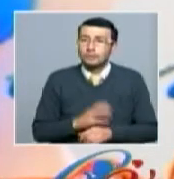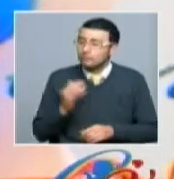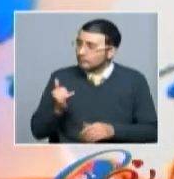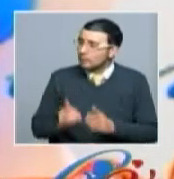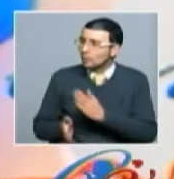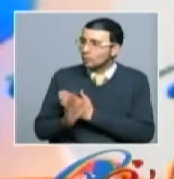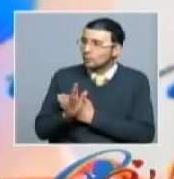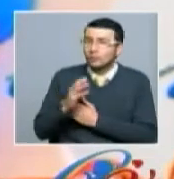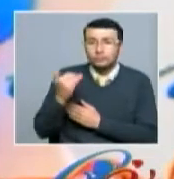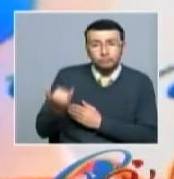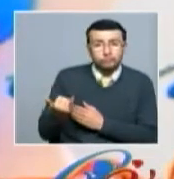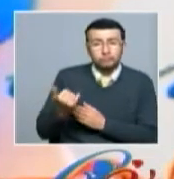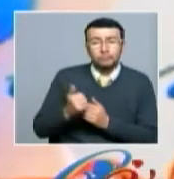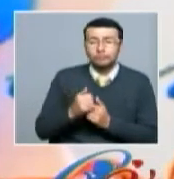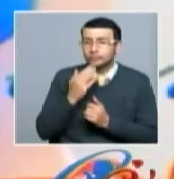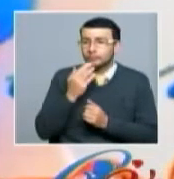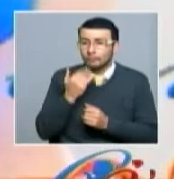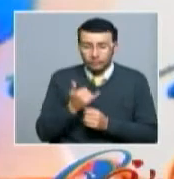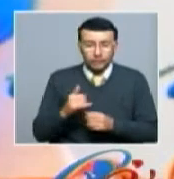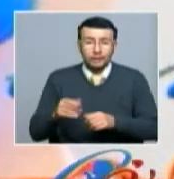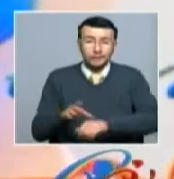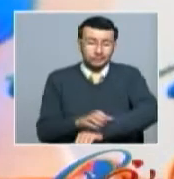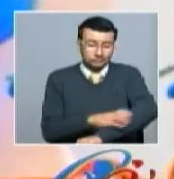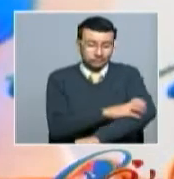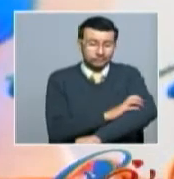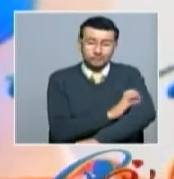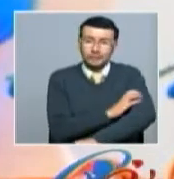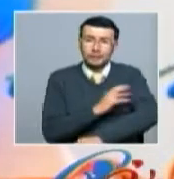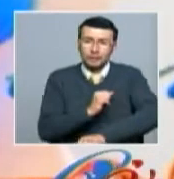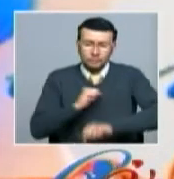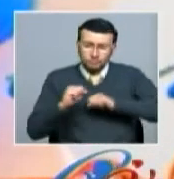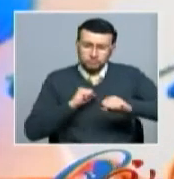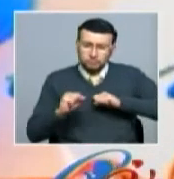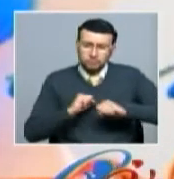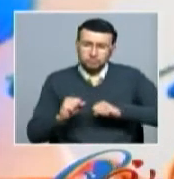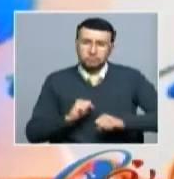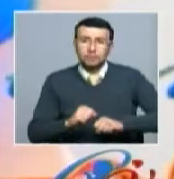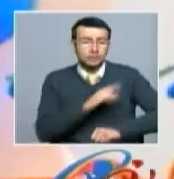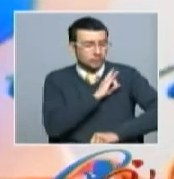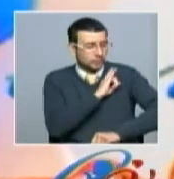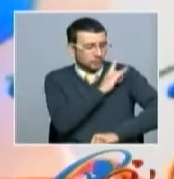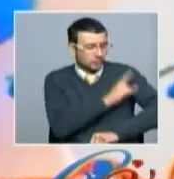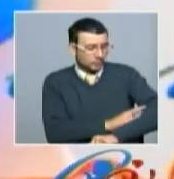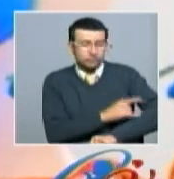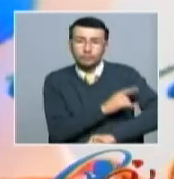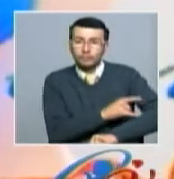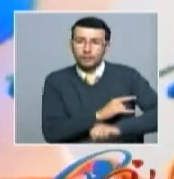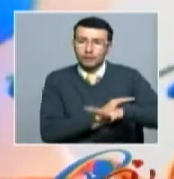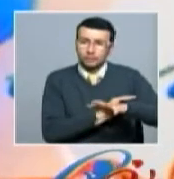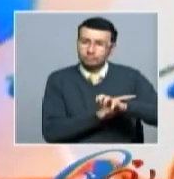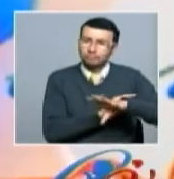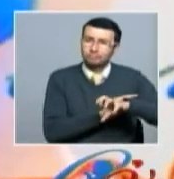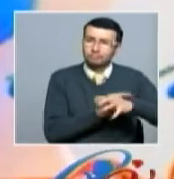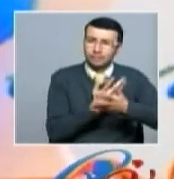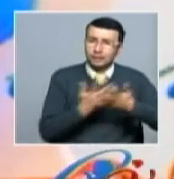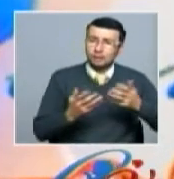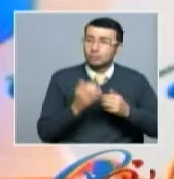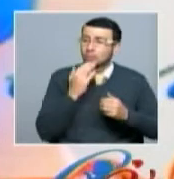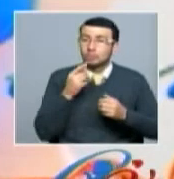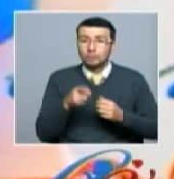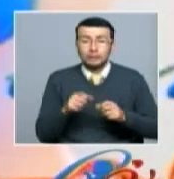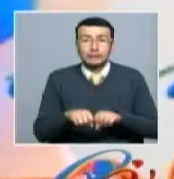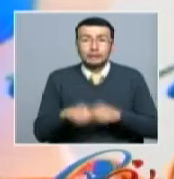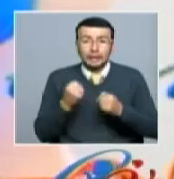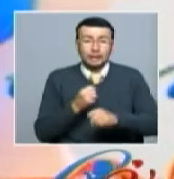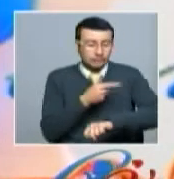continuando con eso, la rama posterior o motora del nervio radial inerva los músculos de la región posterior del antebrazo. Cuando hay una fractura del cuello